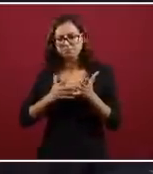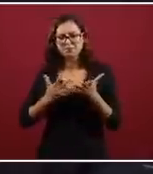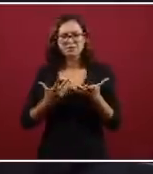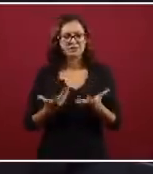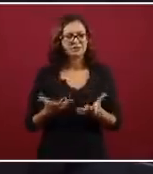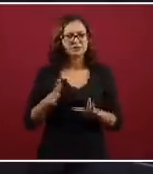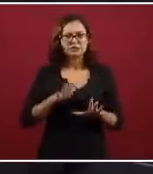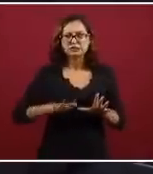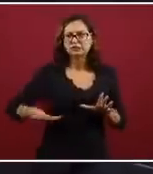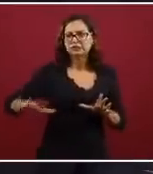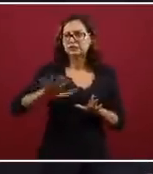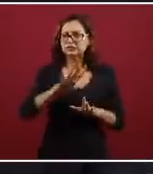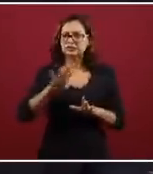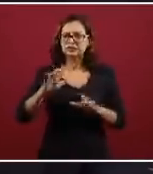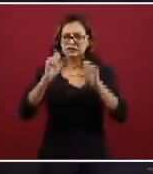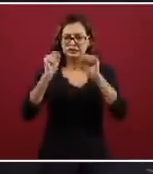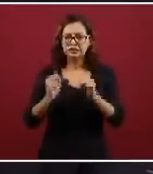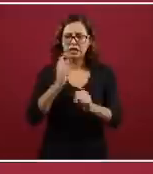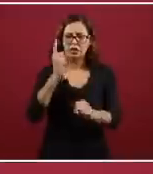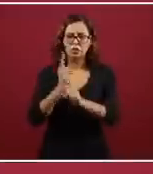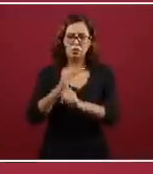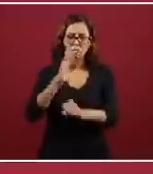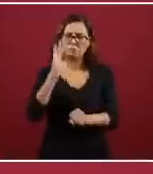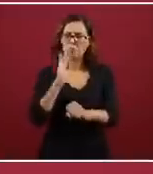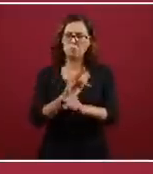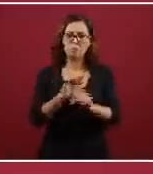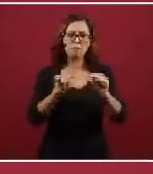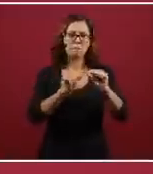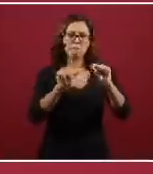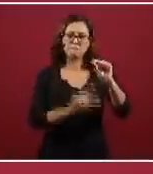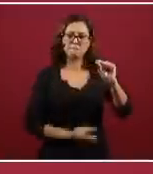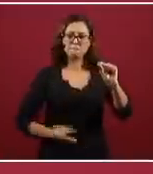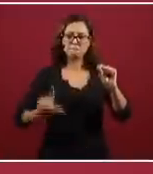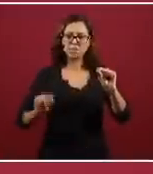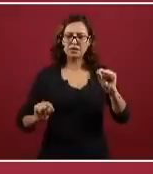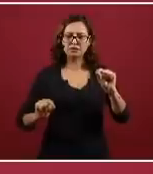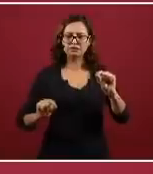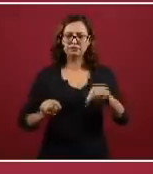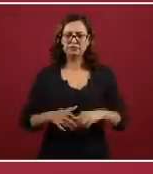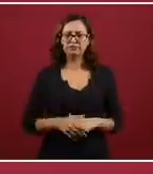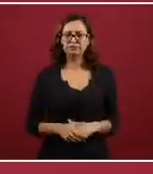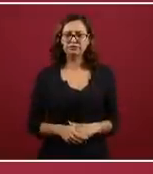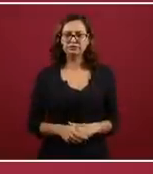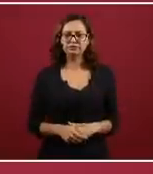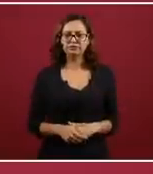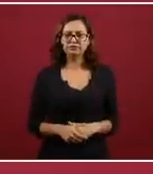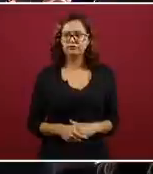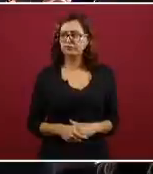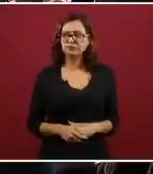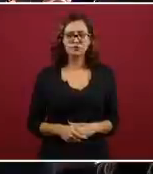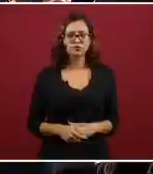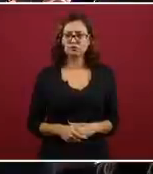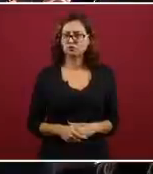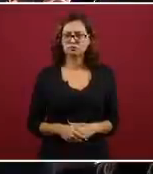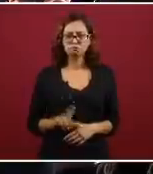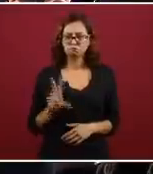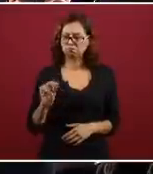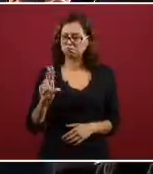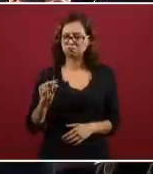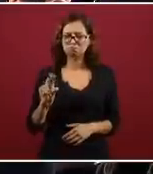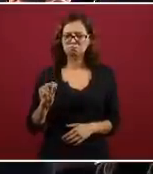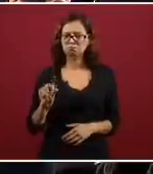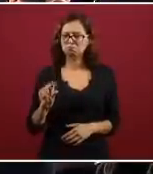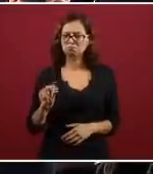garantizar la seguridad de los ciudadanos en todo el territorio nacional. No, no, porque